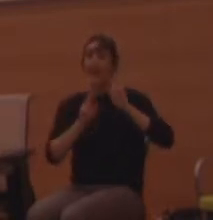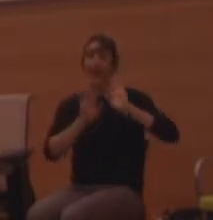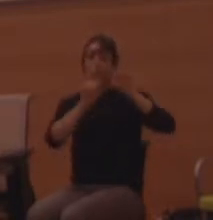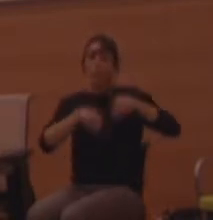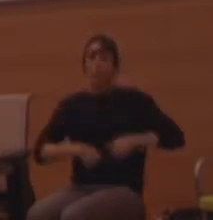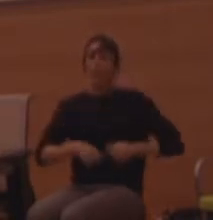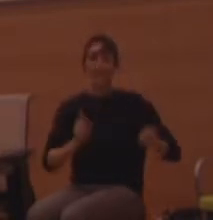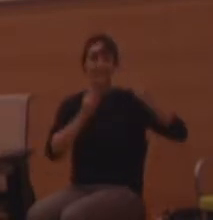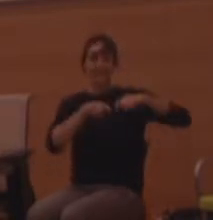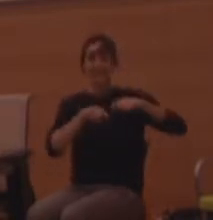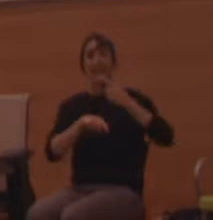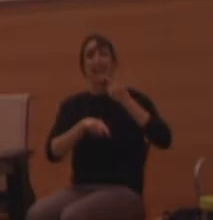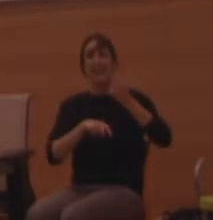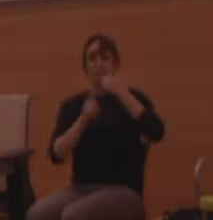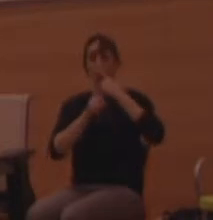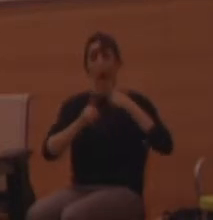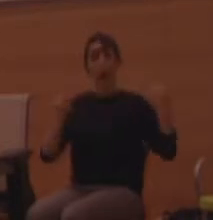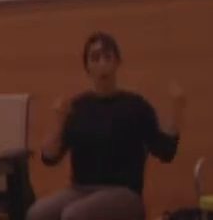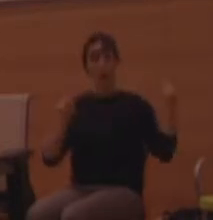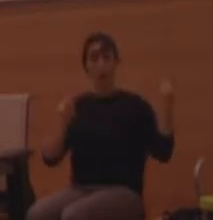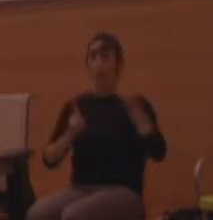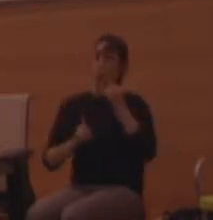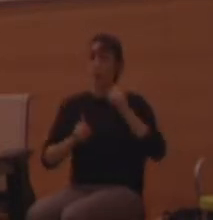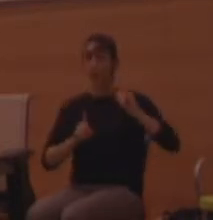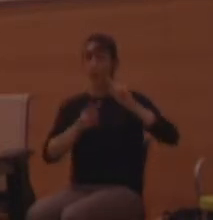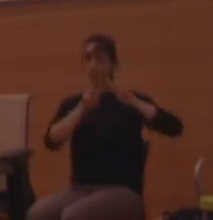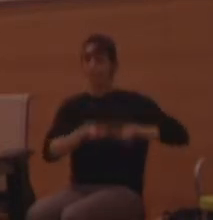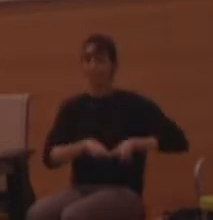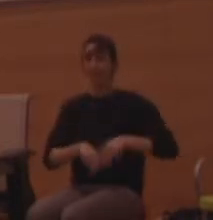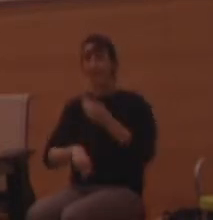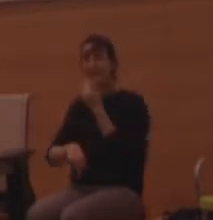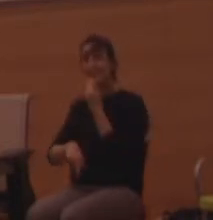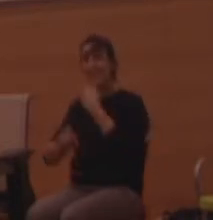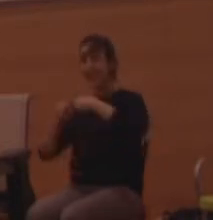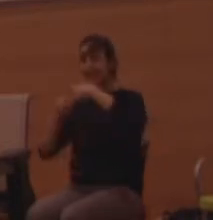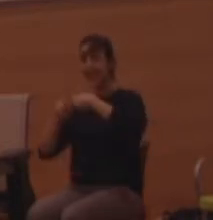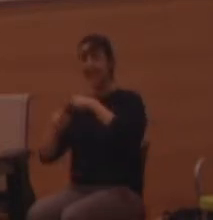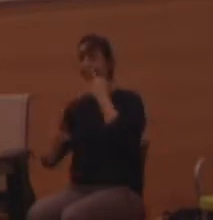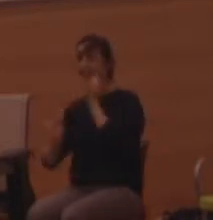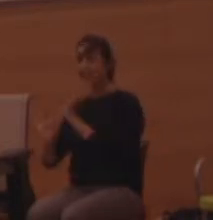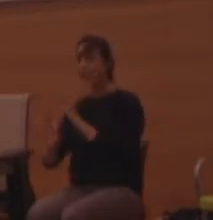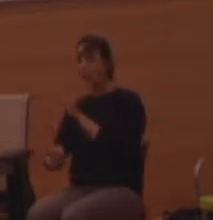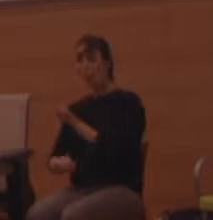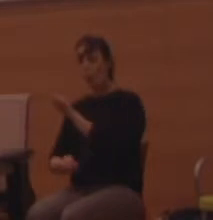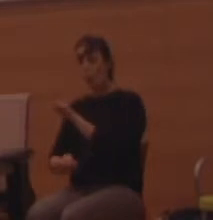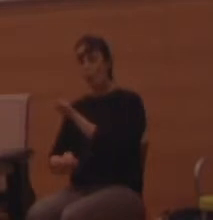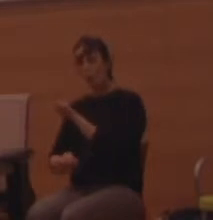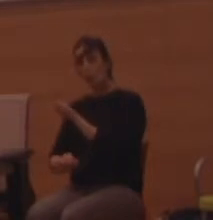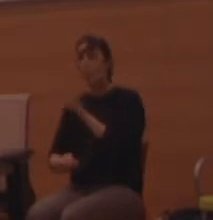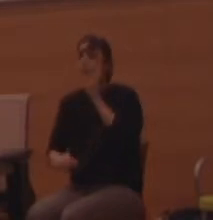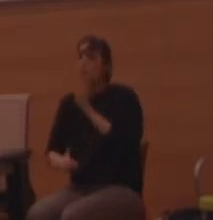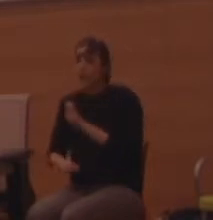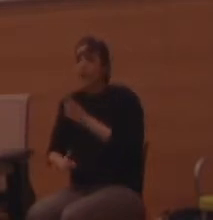que tiene que ser anual. Cuando estamos en el riesgo 1 o riesgo aumentado, puede haber ya una